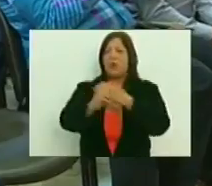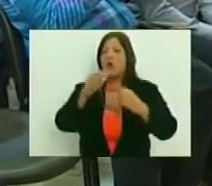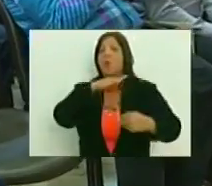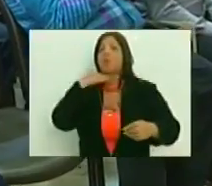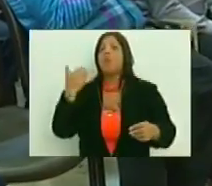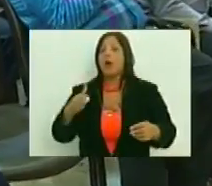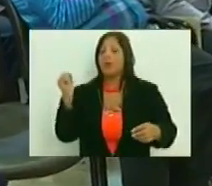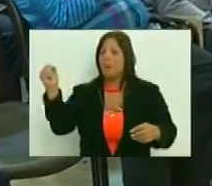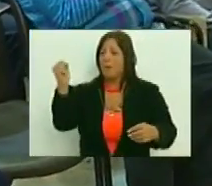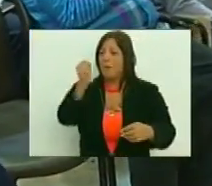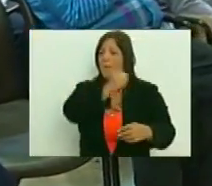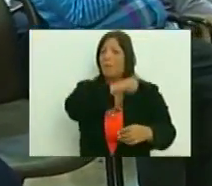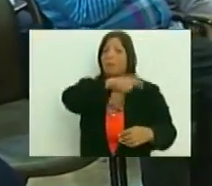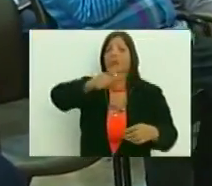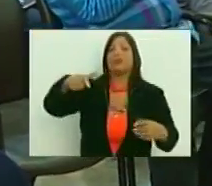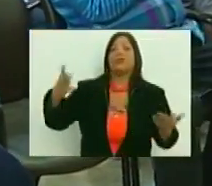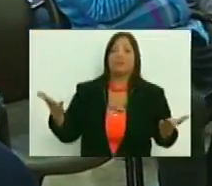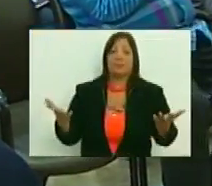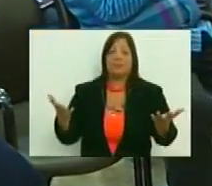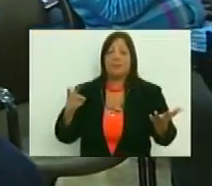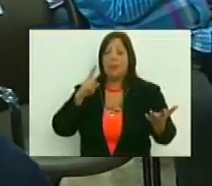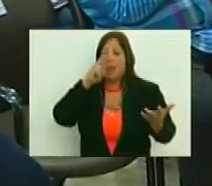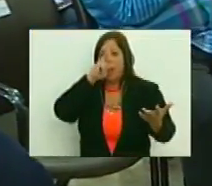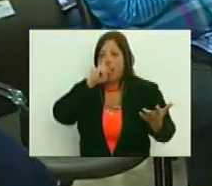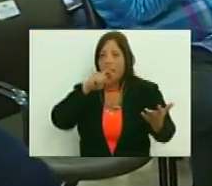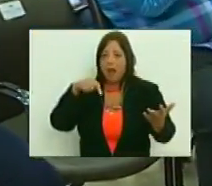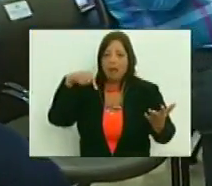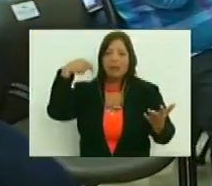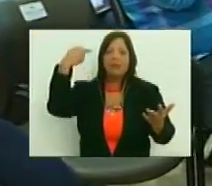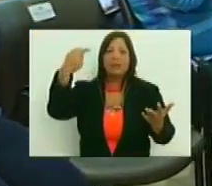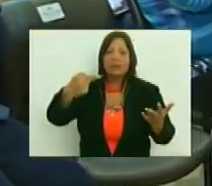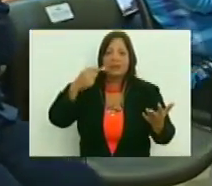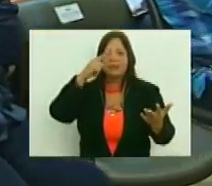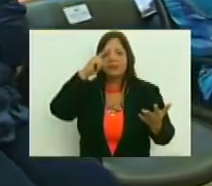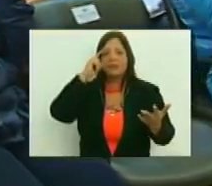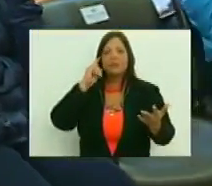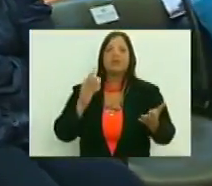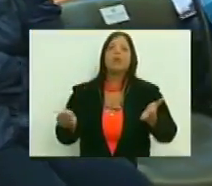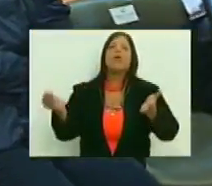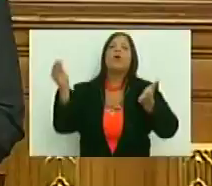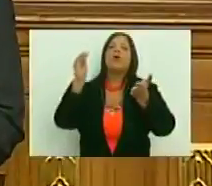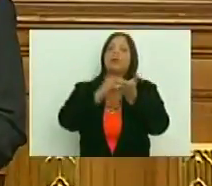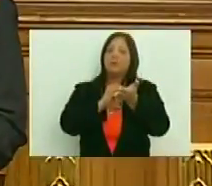muertes. A los años, otra,